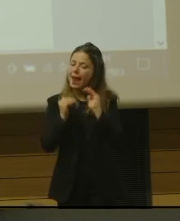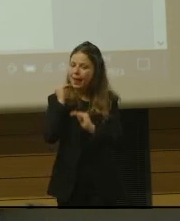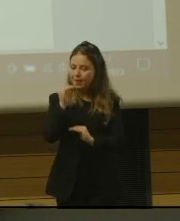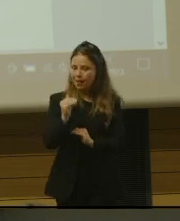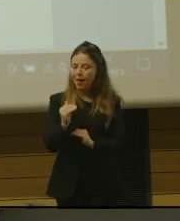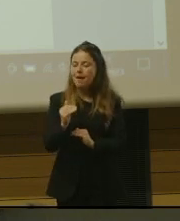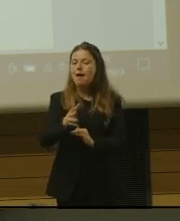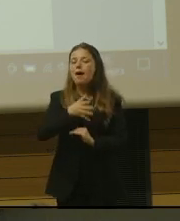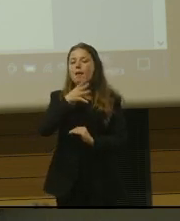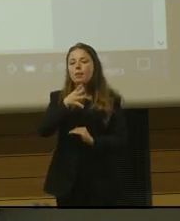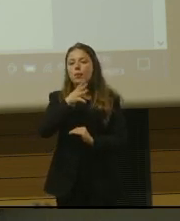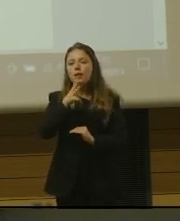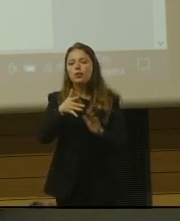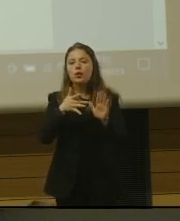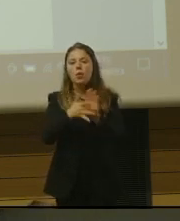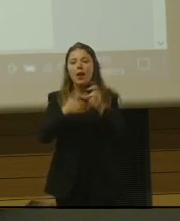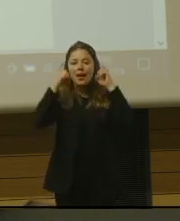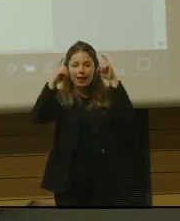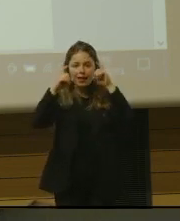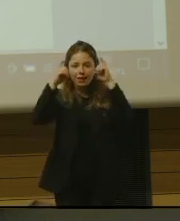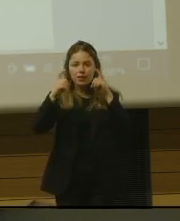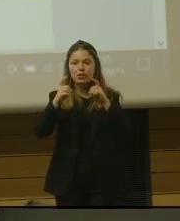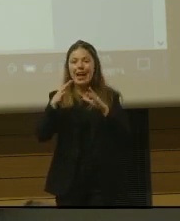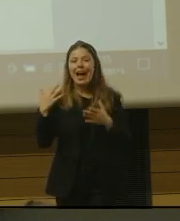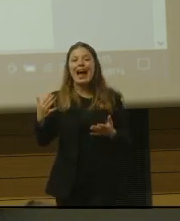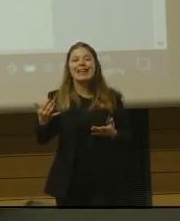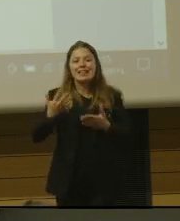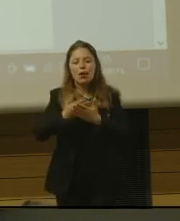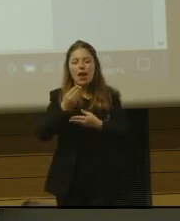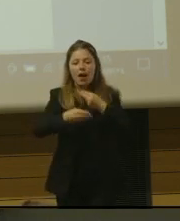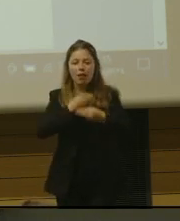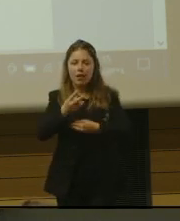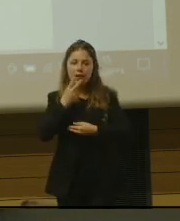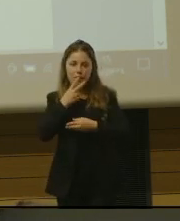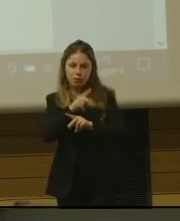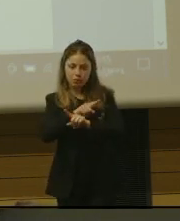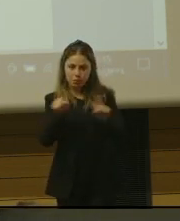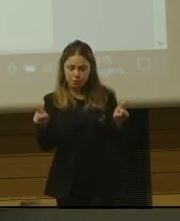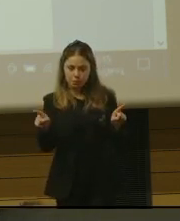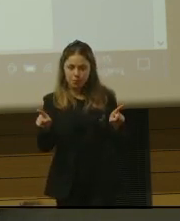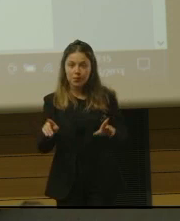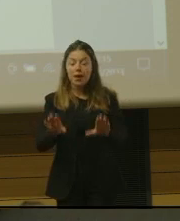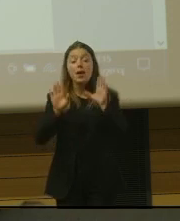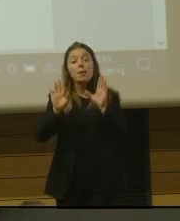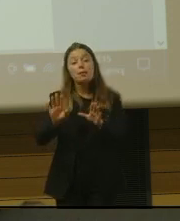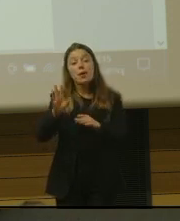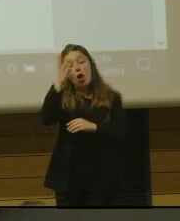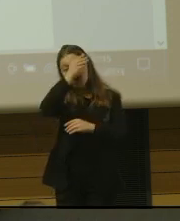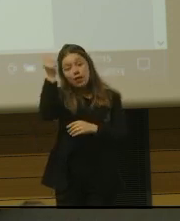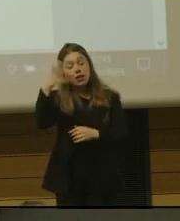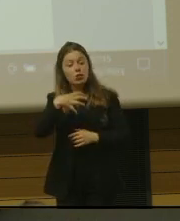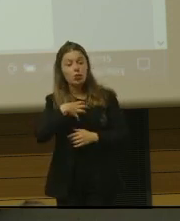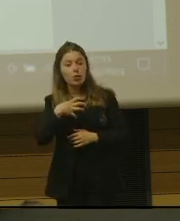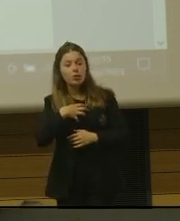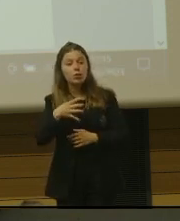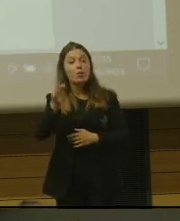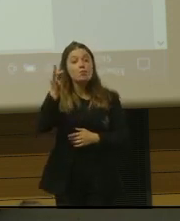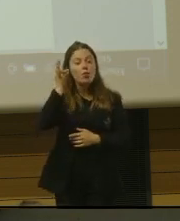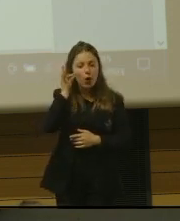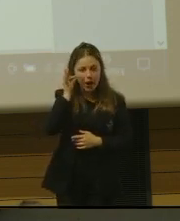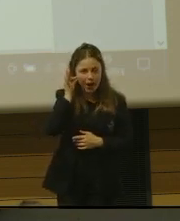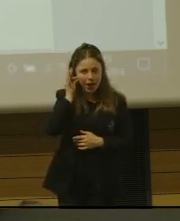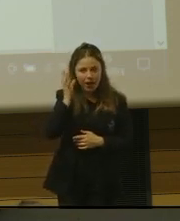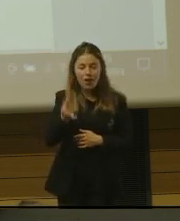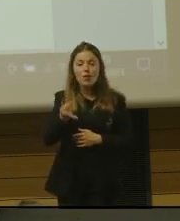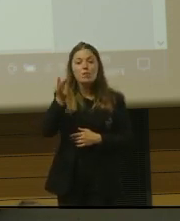elevada, ¿no? A pesar de todos los intentos que se han venido haciendo hasta ahora. Luego, claro, no podemos tampoco perder de vista que estamos hablando de mujeres, ¿no? Y al